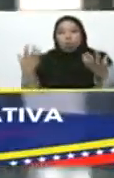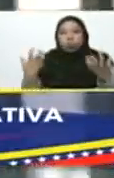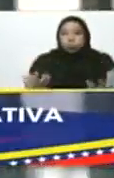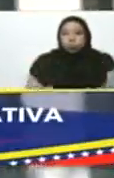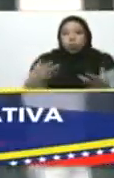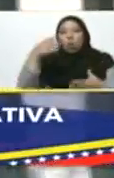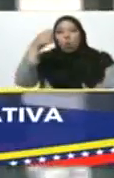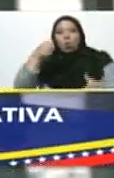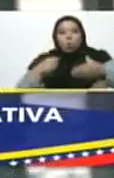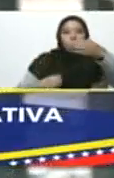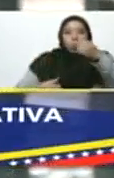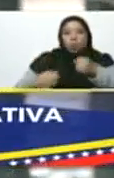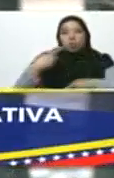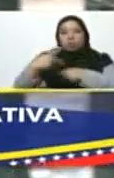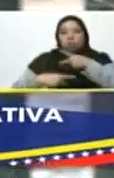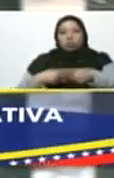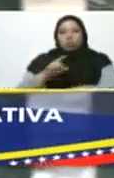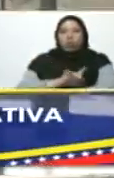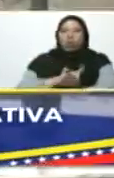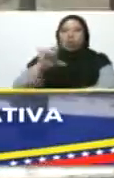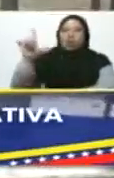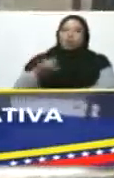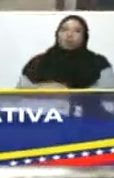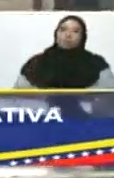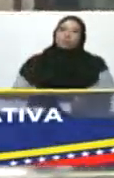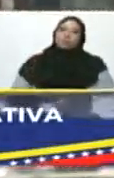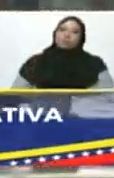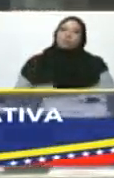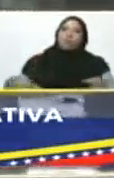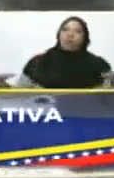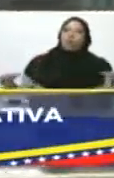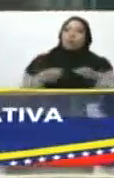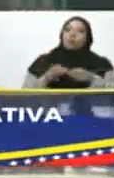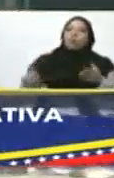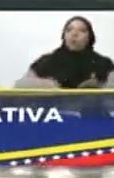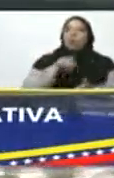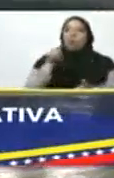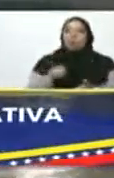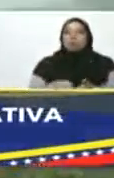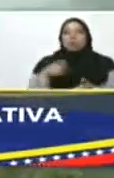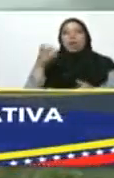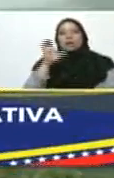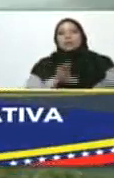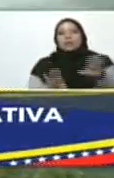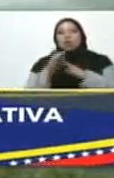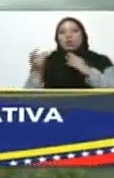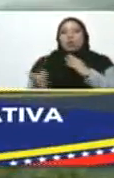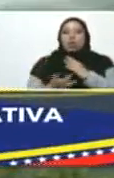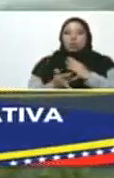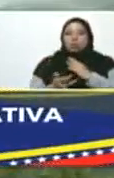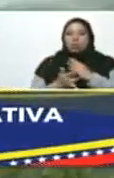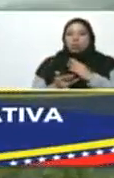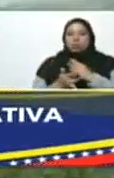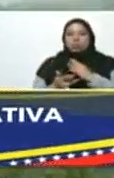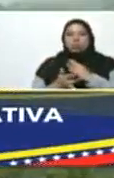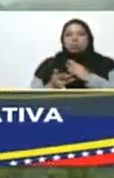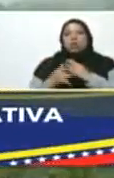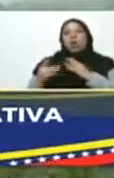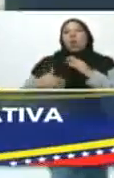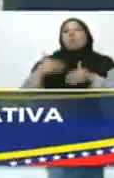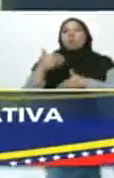producen en el estado Lara. Y bueno, me encuentro aquí con un equipo completo en materia de ciencia y tecnología. Este es un